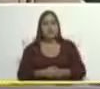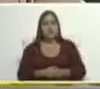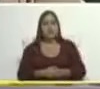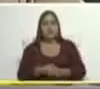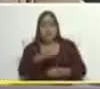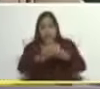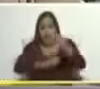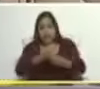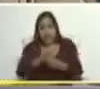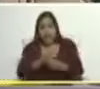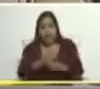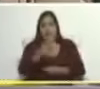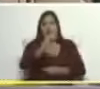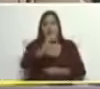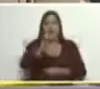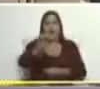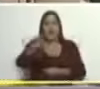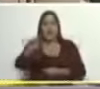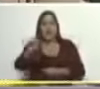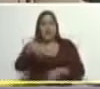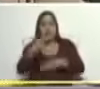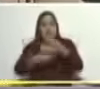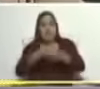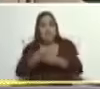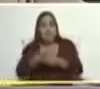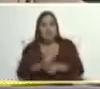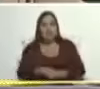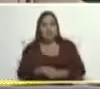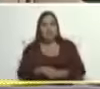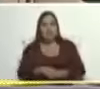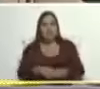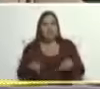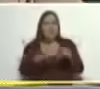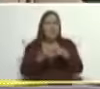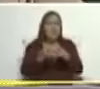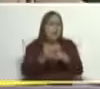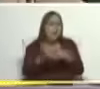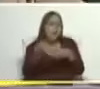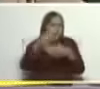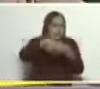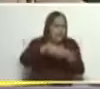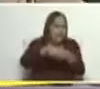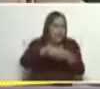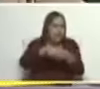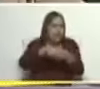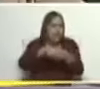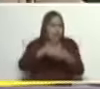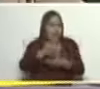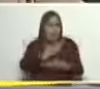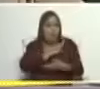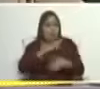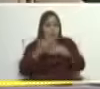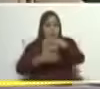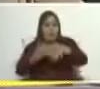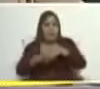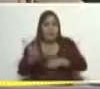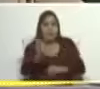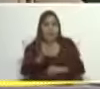para que la OEA creara el caballo de Troya para la intervención en Venezuela.